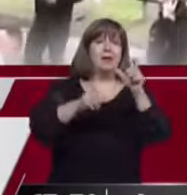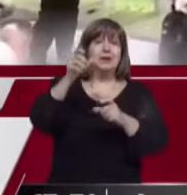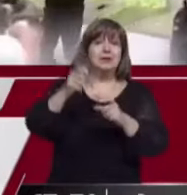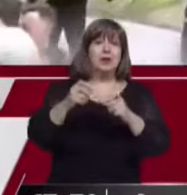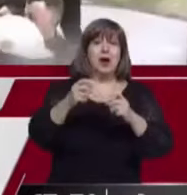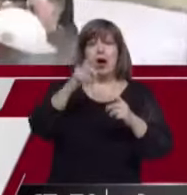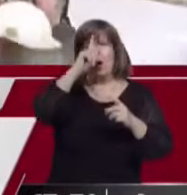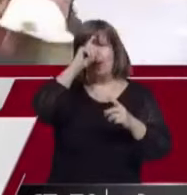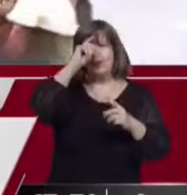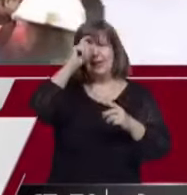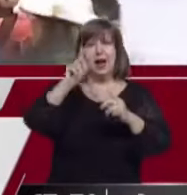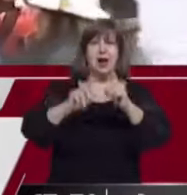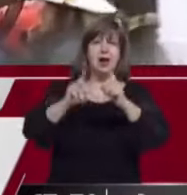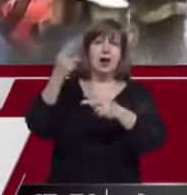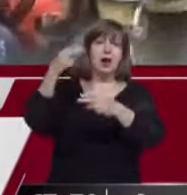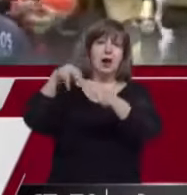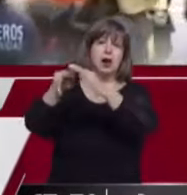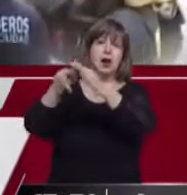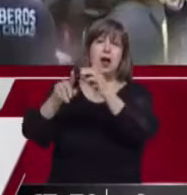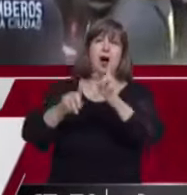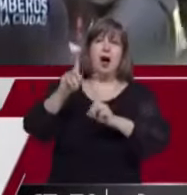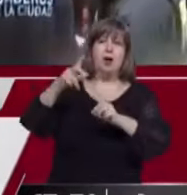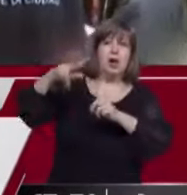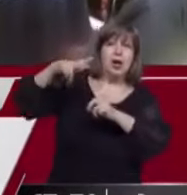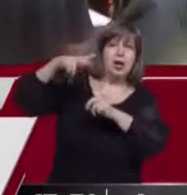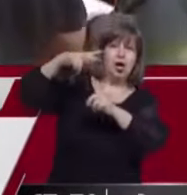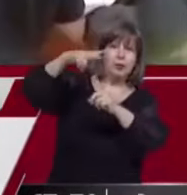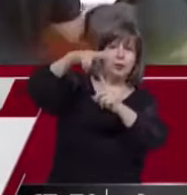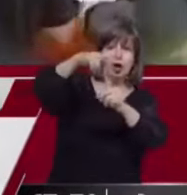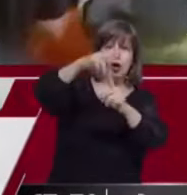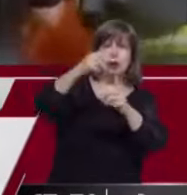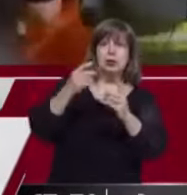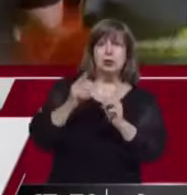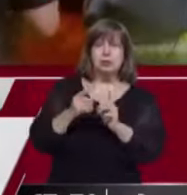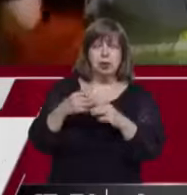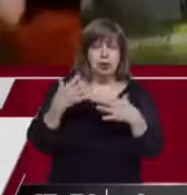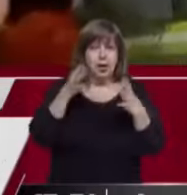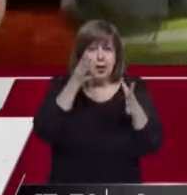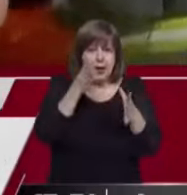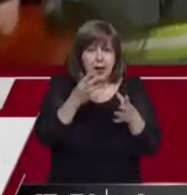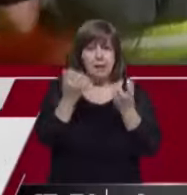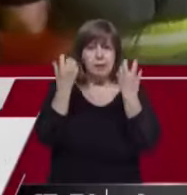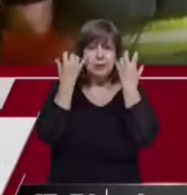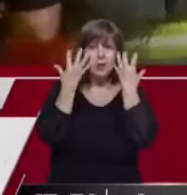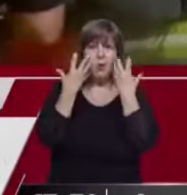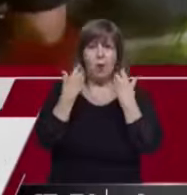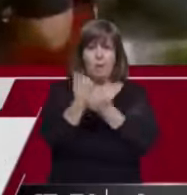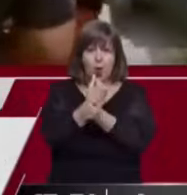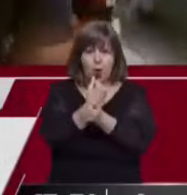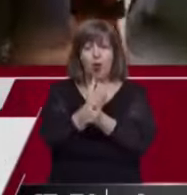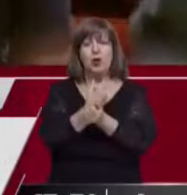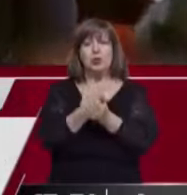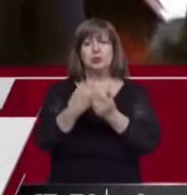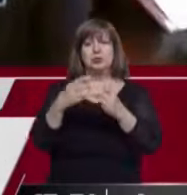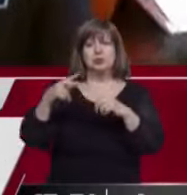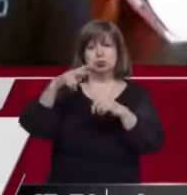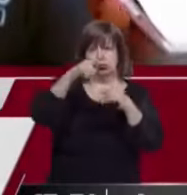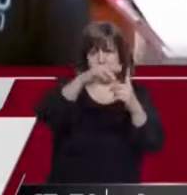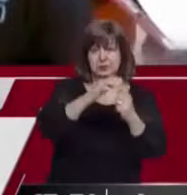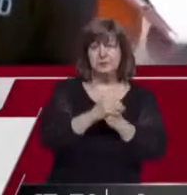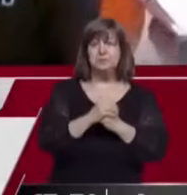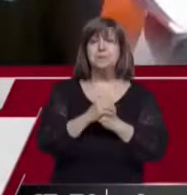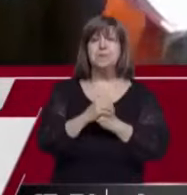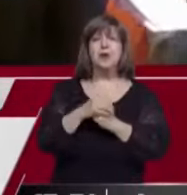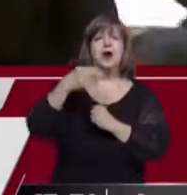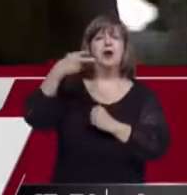trasladadas algunas de ellas inclusive en helicópteros eh se utilizó el helicóptero del same también para trasladar heridos salvando las distancias